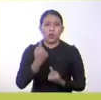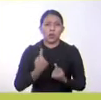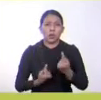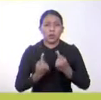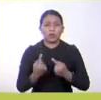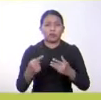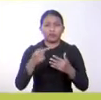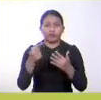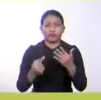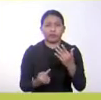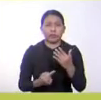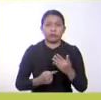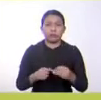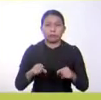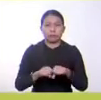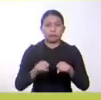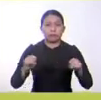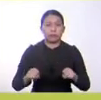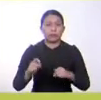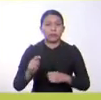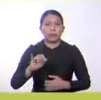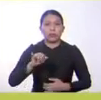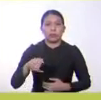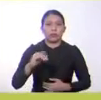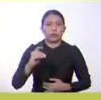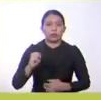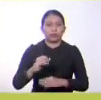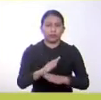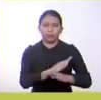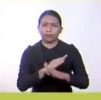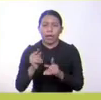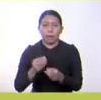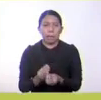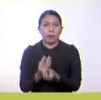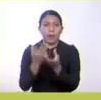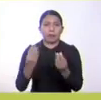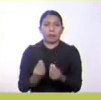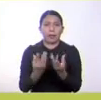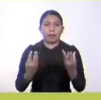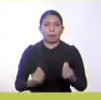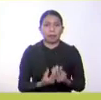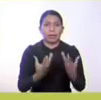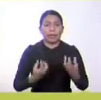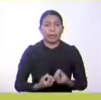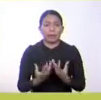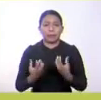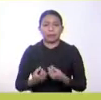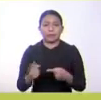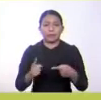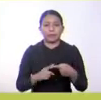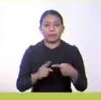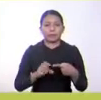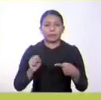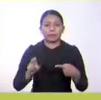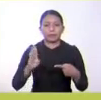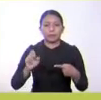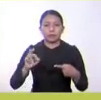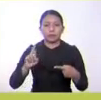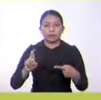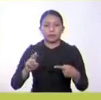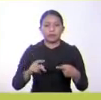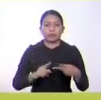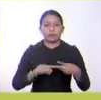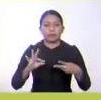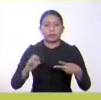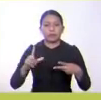que constituyen el sistema de tejidos protectores de las plantas? ¿El suber y la epidermis, los felógenos